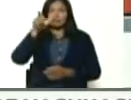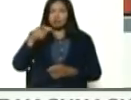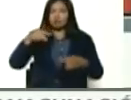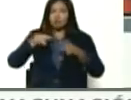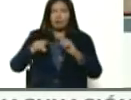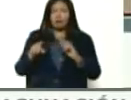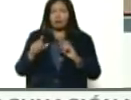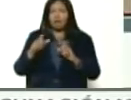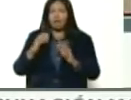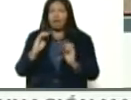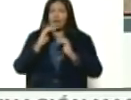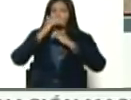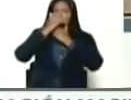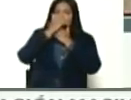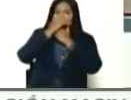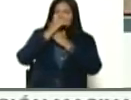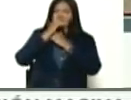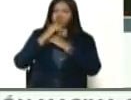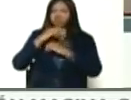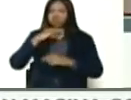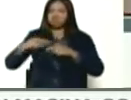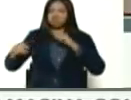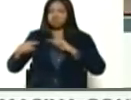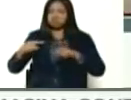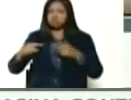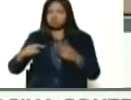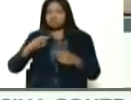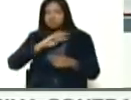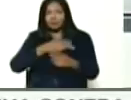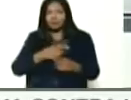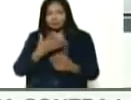retador amenazador amenazante